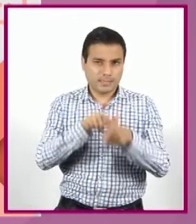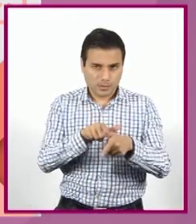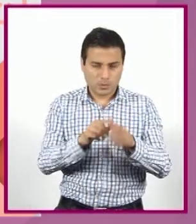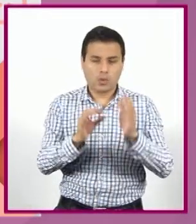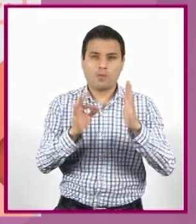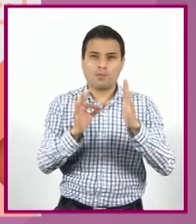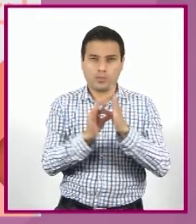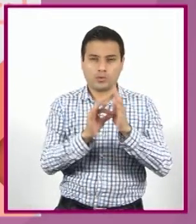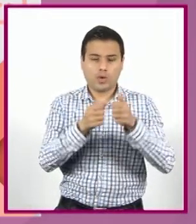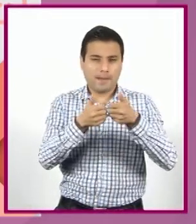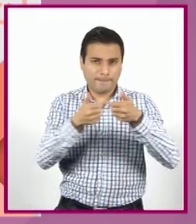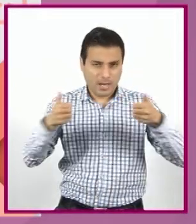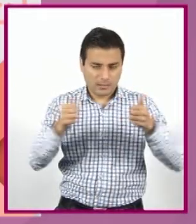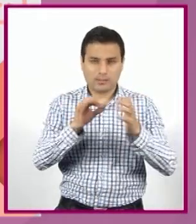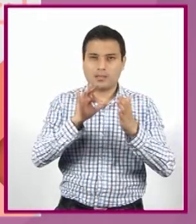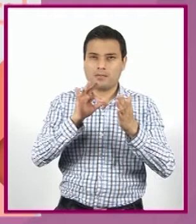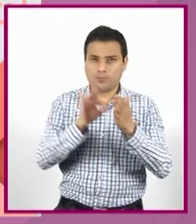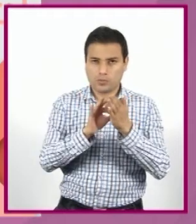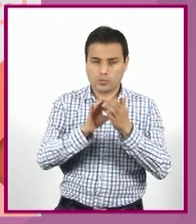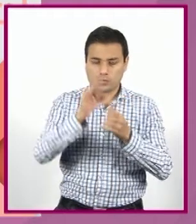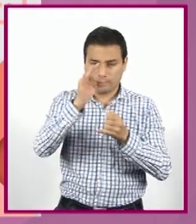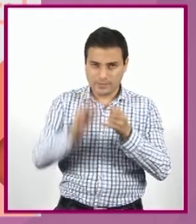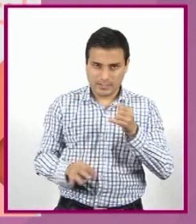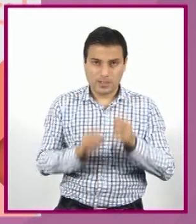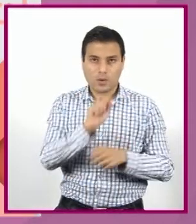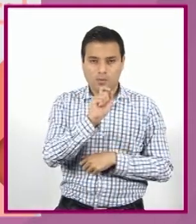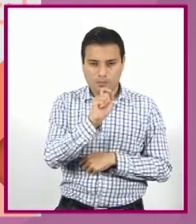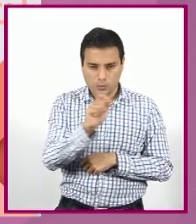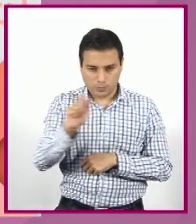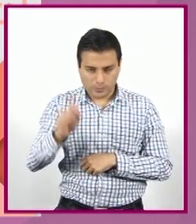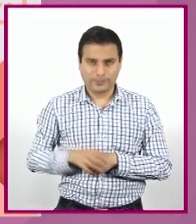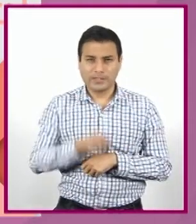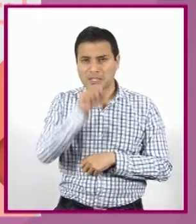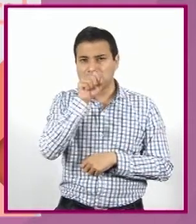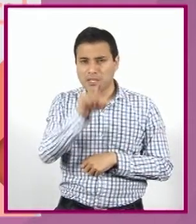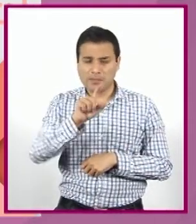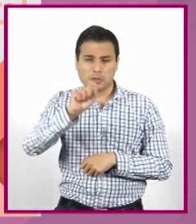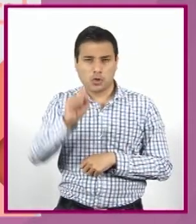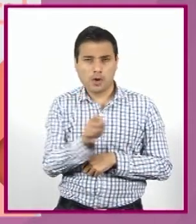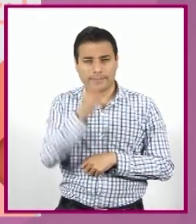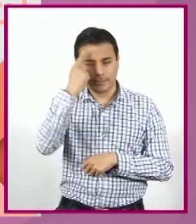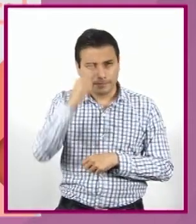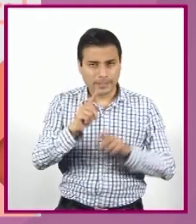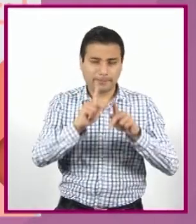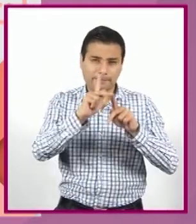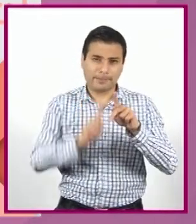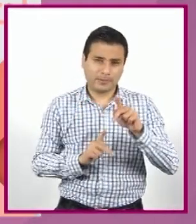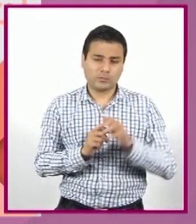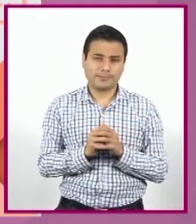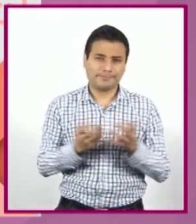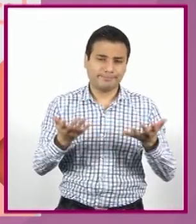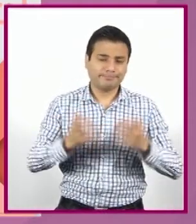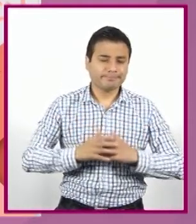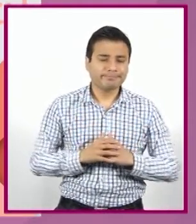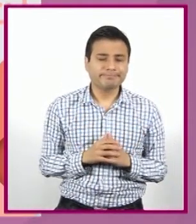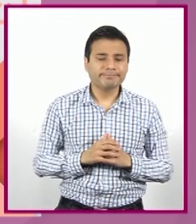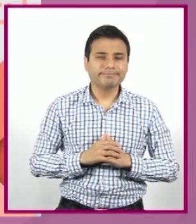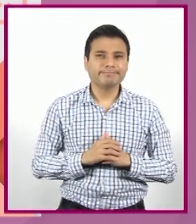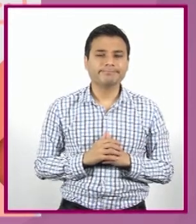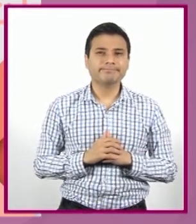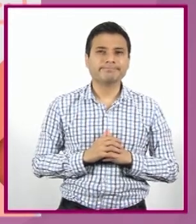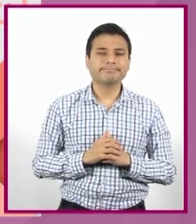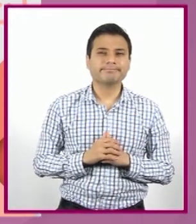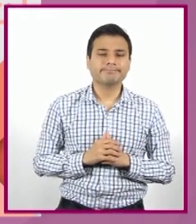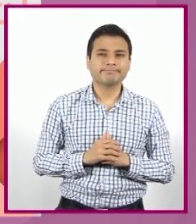punto final y puntos suspensivos, además de comas para hacer pausas entre palabras del texto.